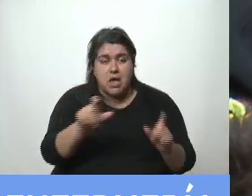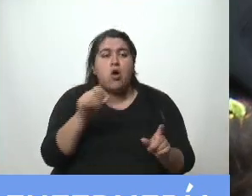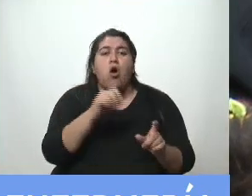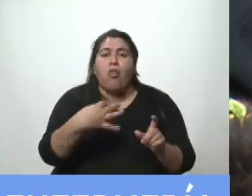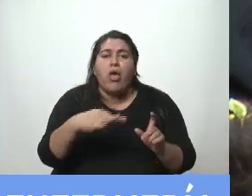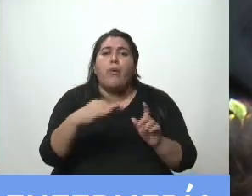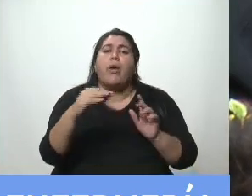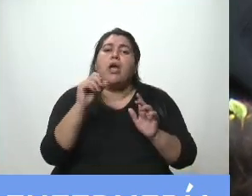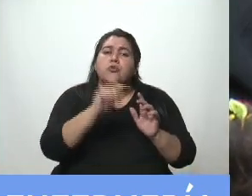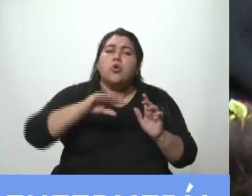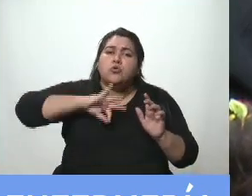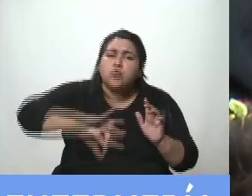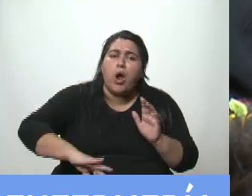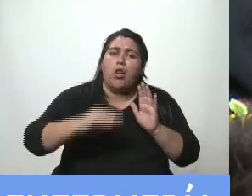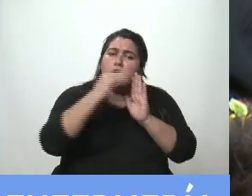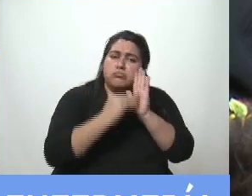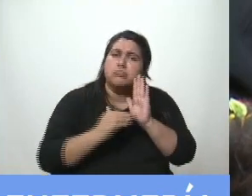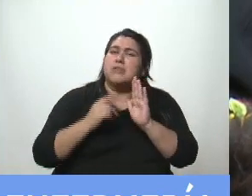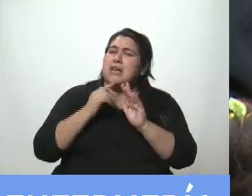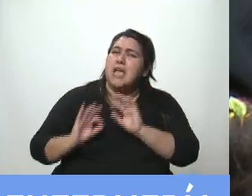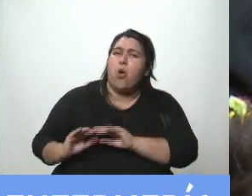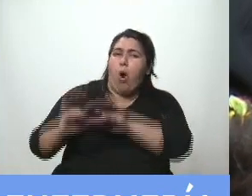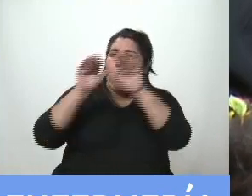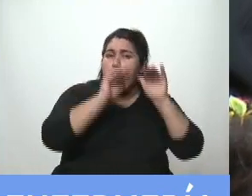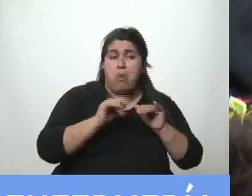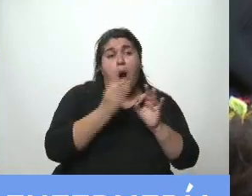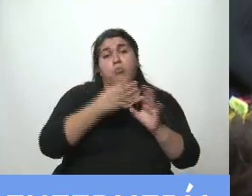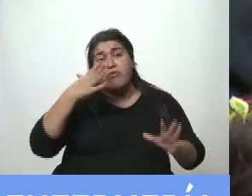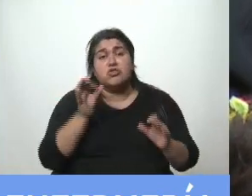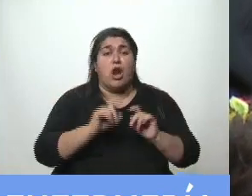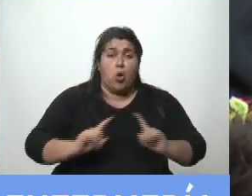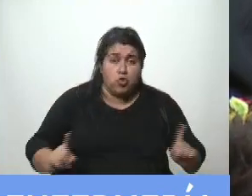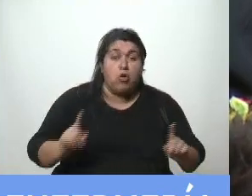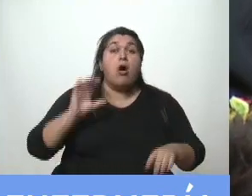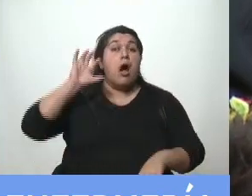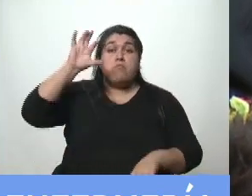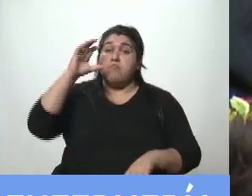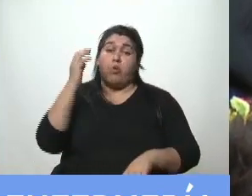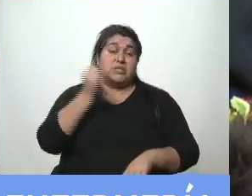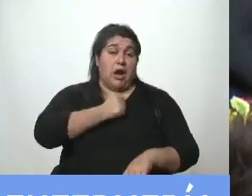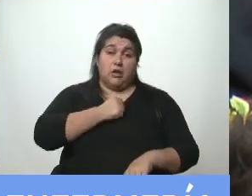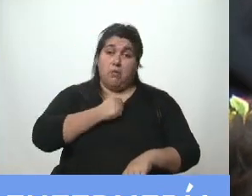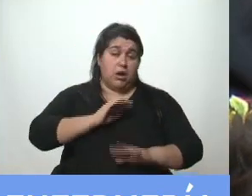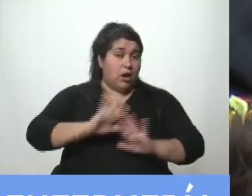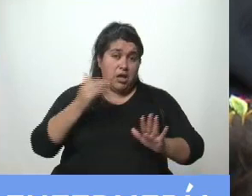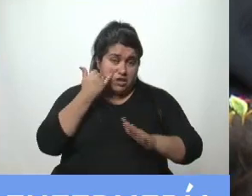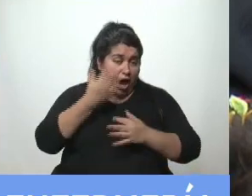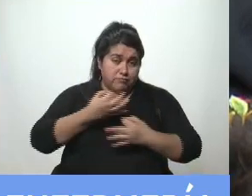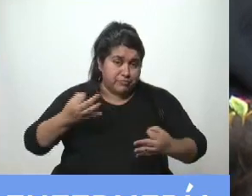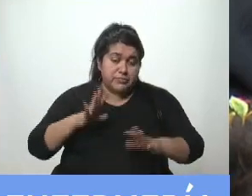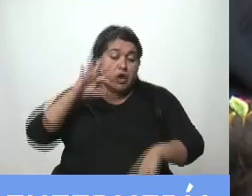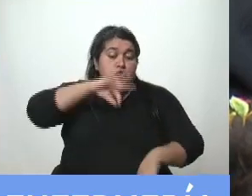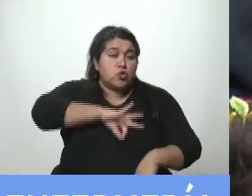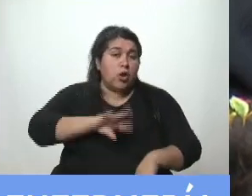regulados sus salarios según sean profesionales o no. En el caso de Catamarca sí, y por lo tanto acceden a un mejor